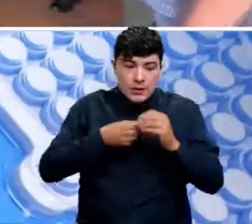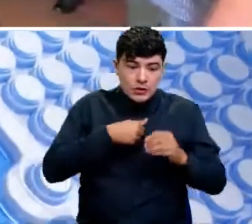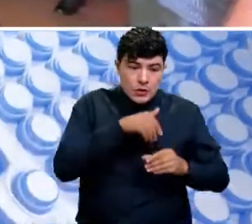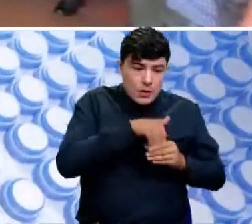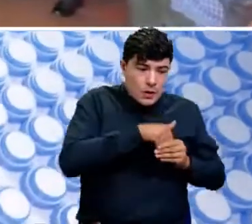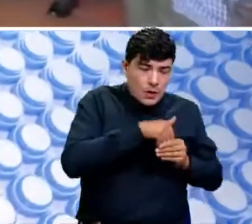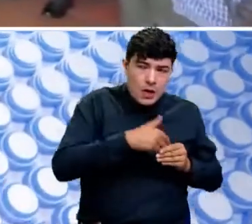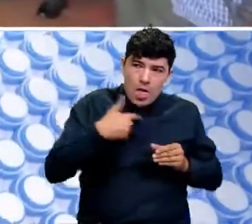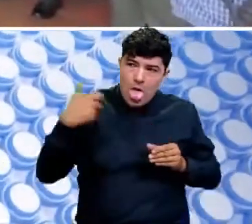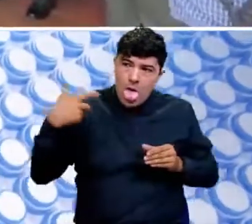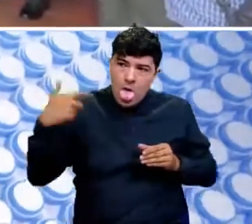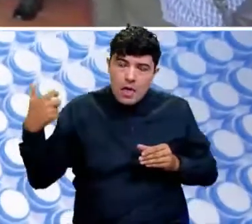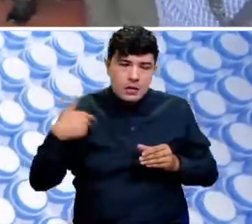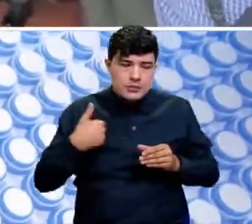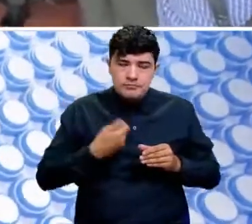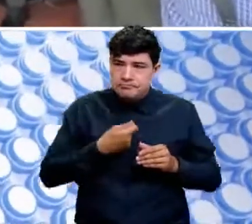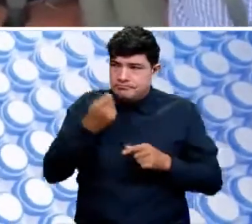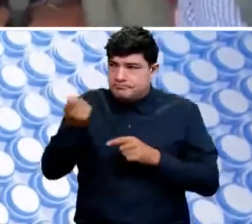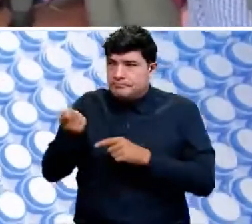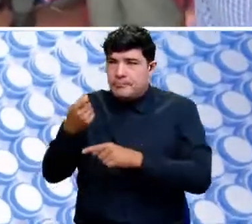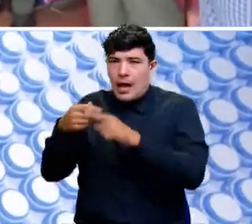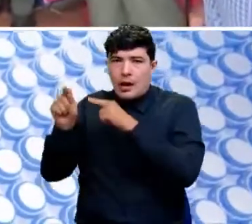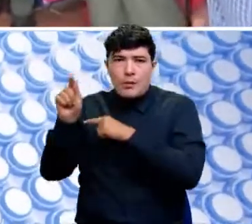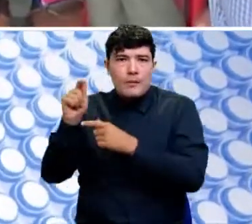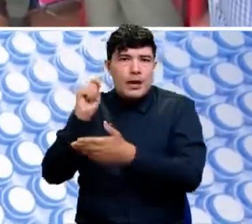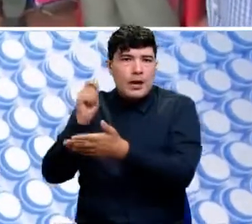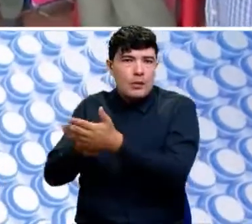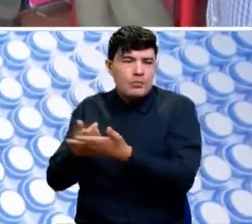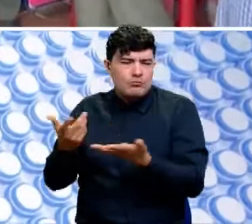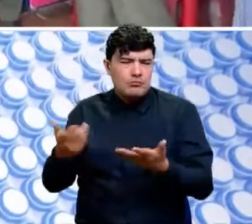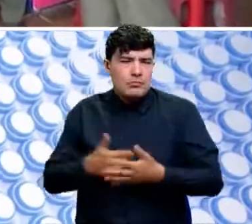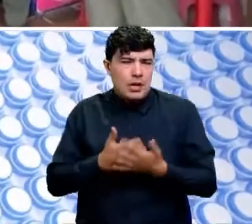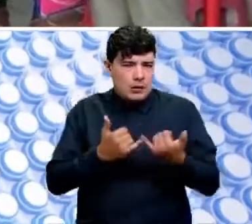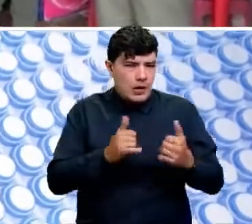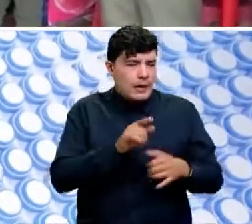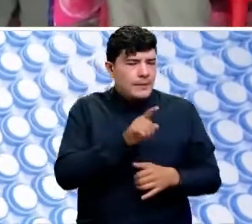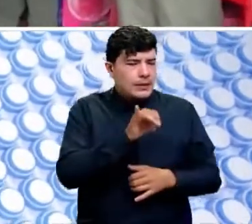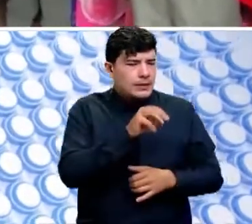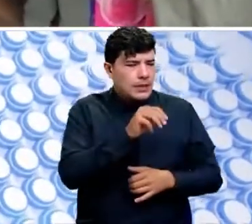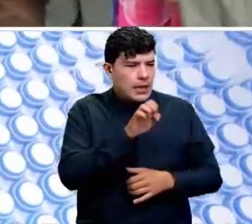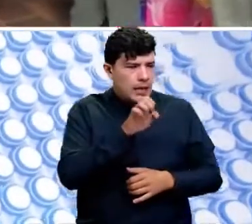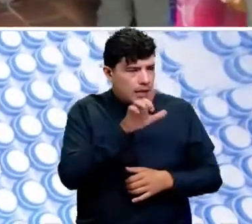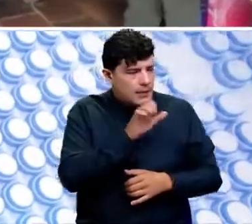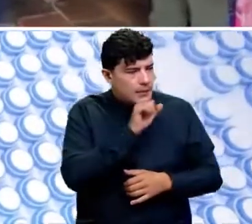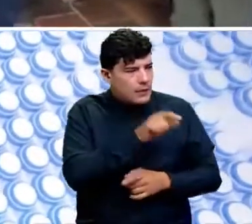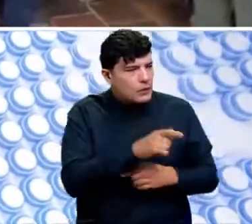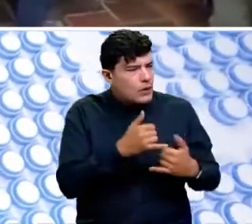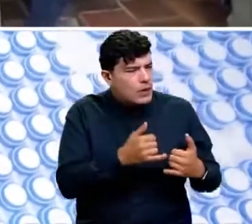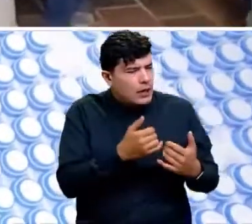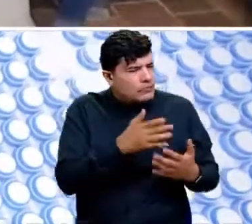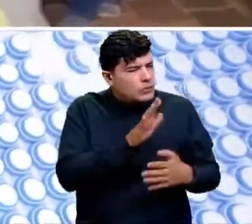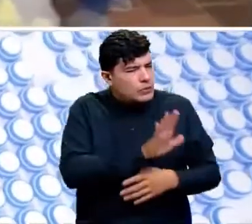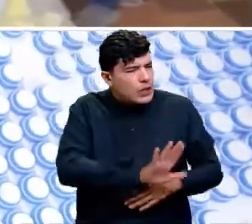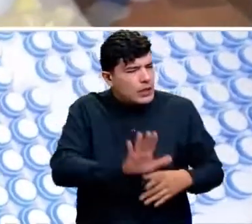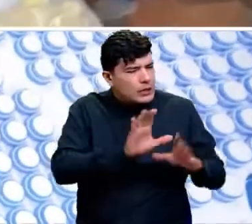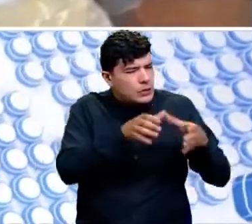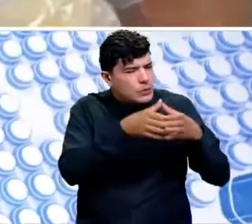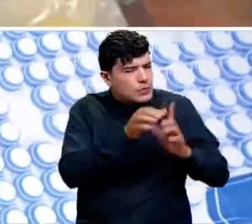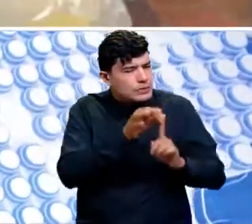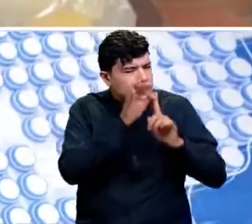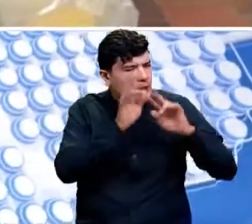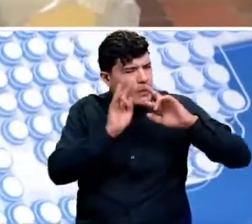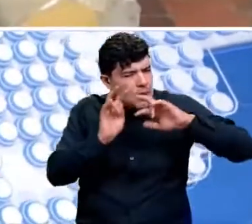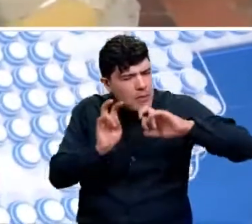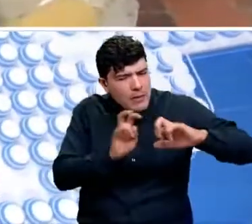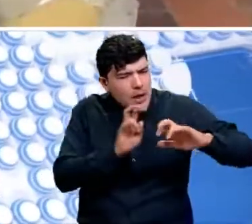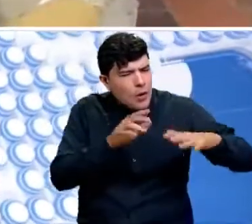Misael, ¿cuáles serían estos datos que a usted les agiliza el trabajo para investigar? Buenas tardes, muchas gracias. Pues inicialmente es importante que las